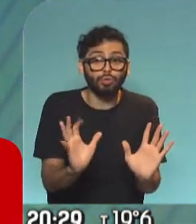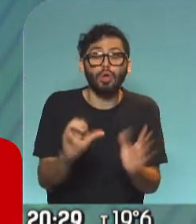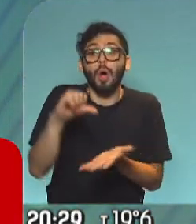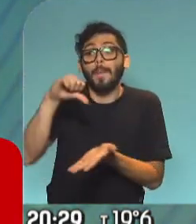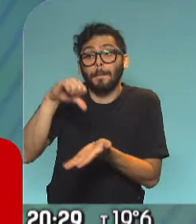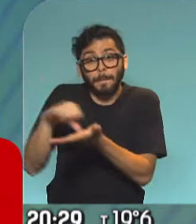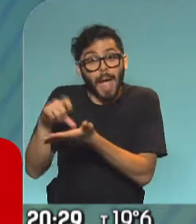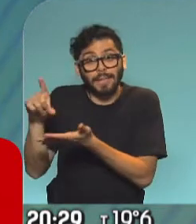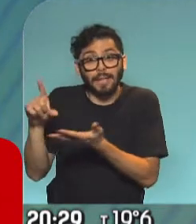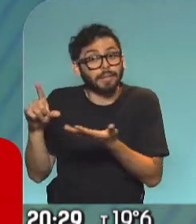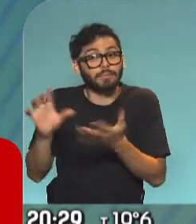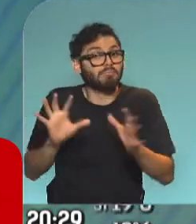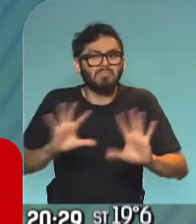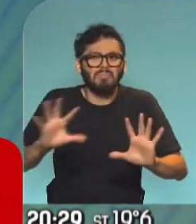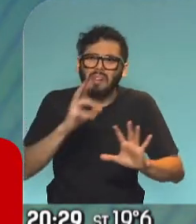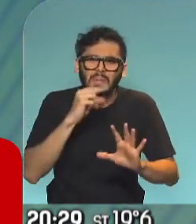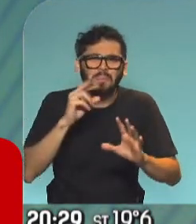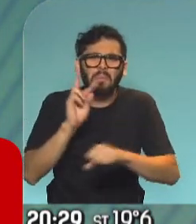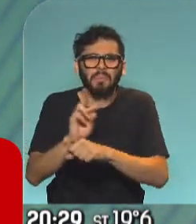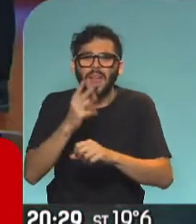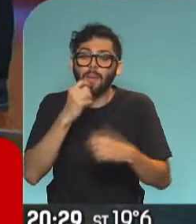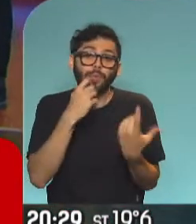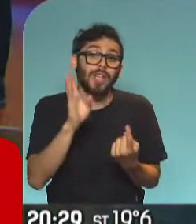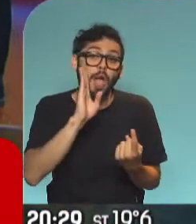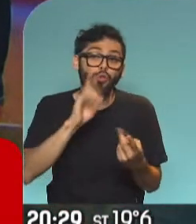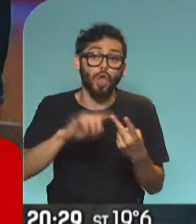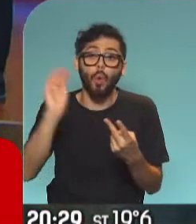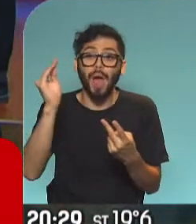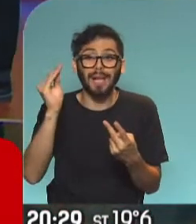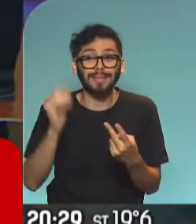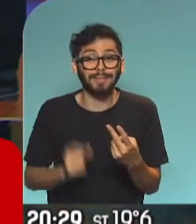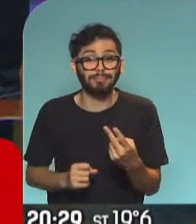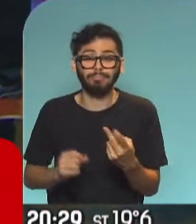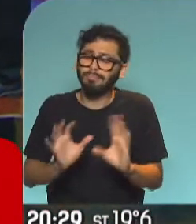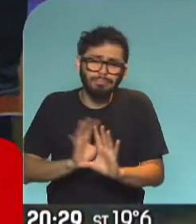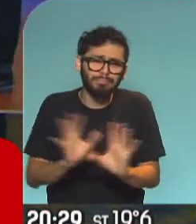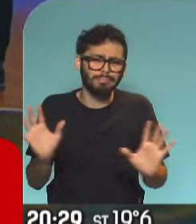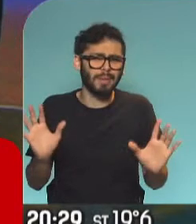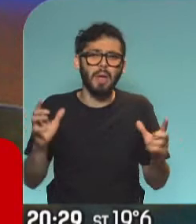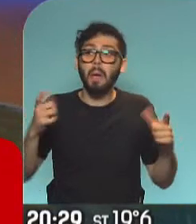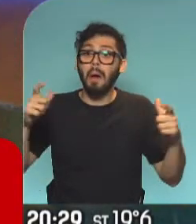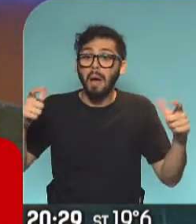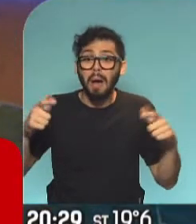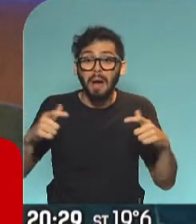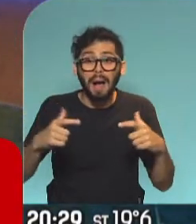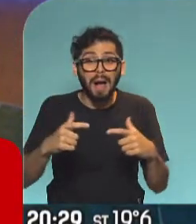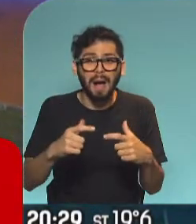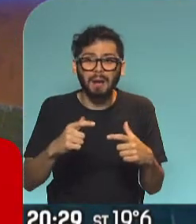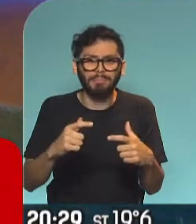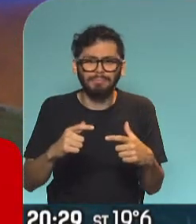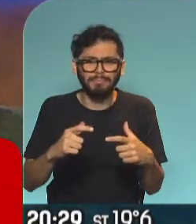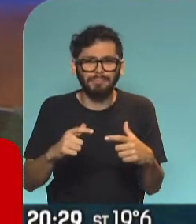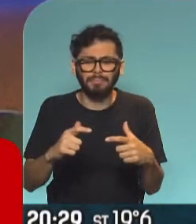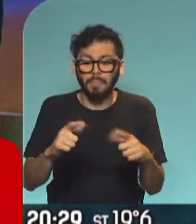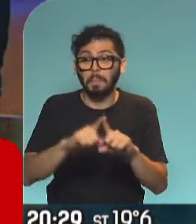países que no lo hicieron, ¿sí? Llámese Estados Unidos y Brasil, fueron los más complicados. No tuvieron esa disminución tan significativa de casos